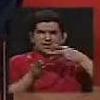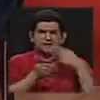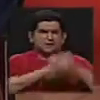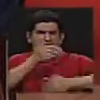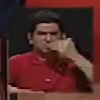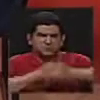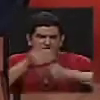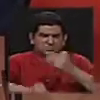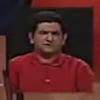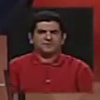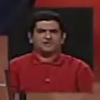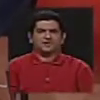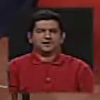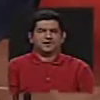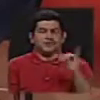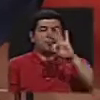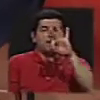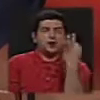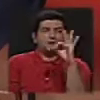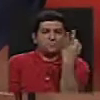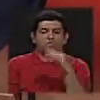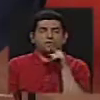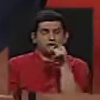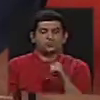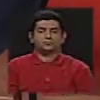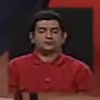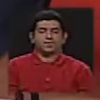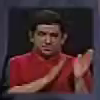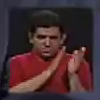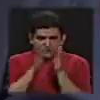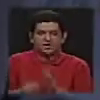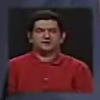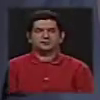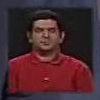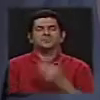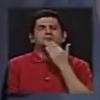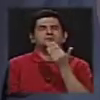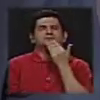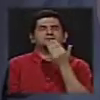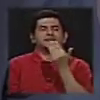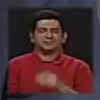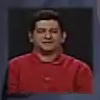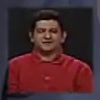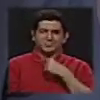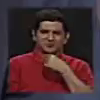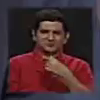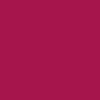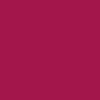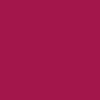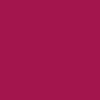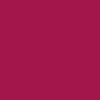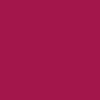proceso y de las formas en las que ustedes están organizando. Muchísimas gracias. Placer.